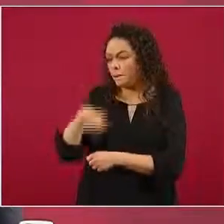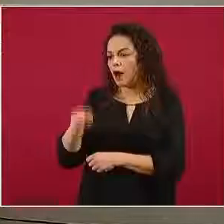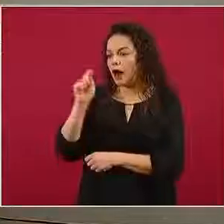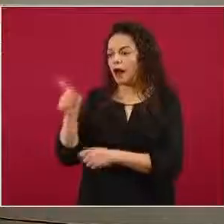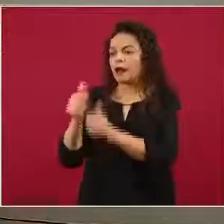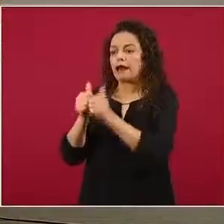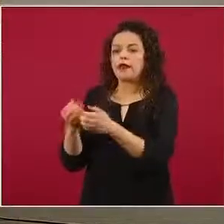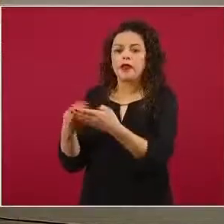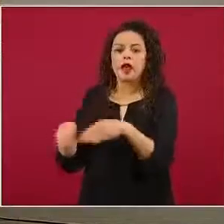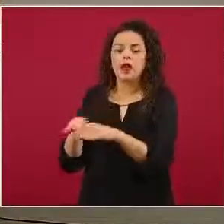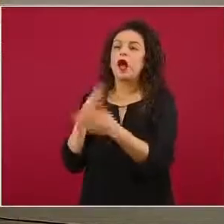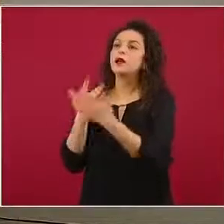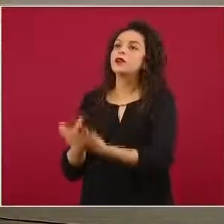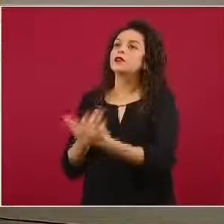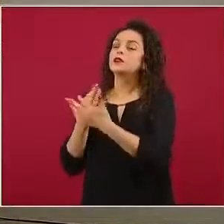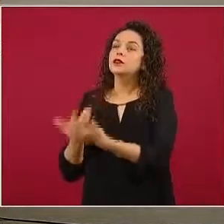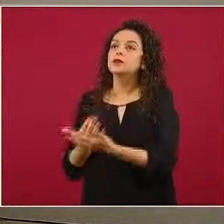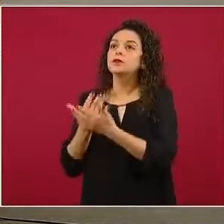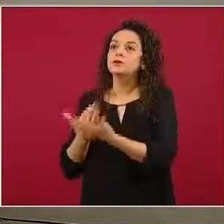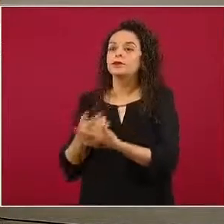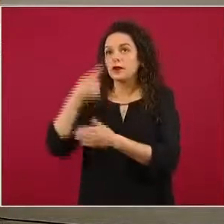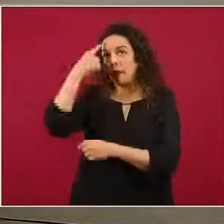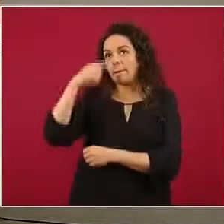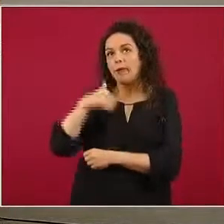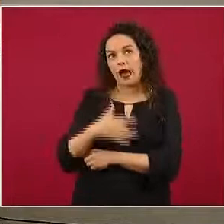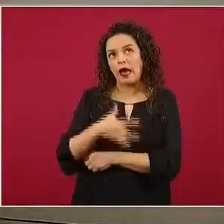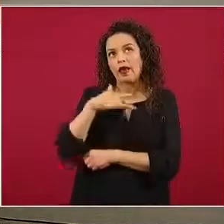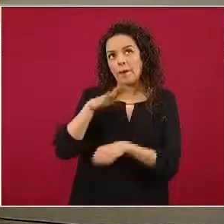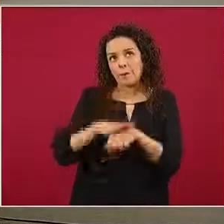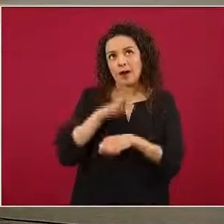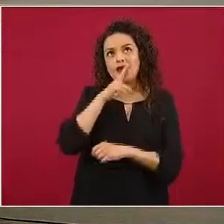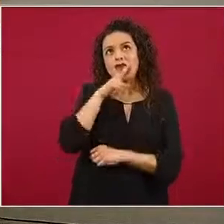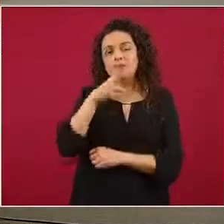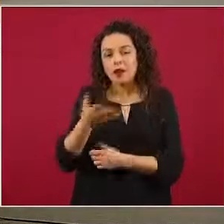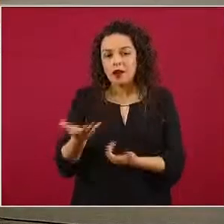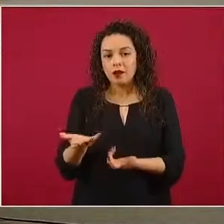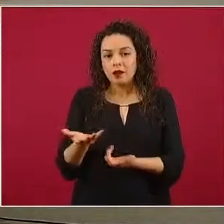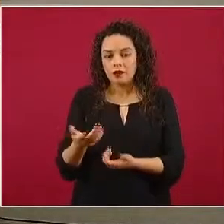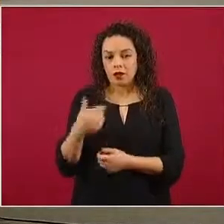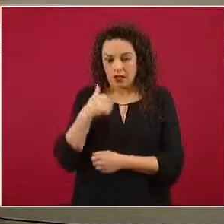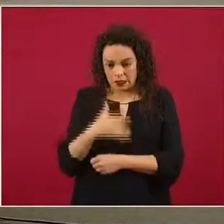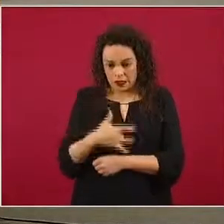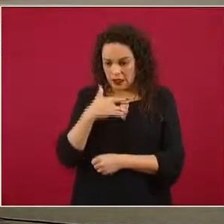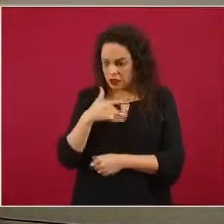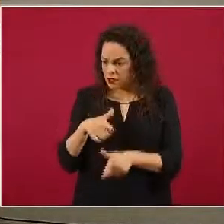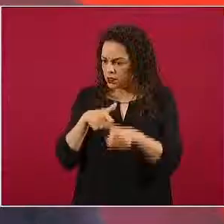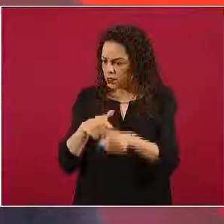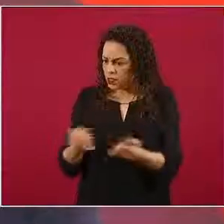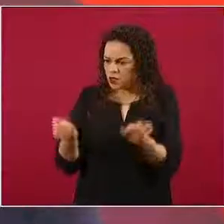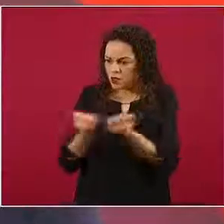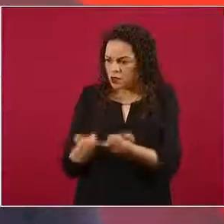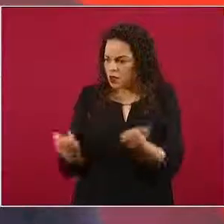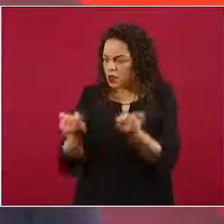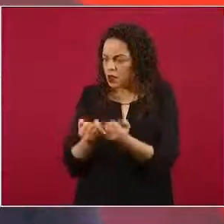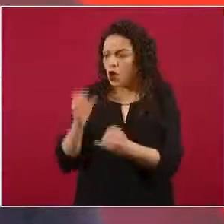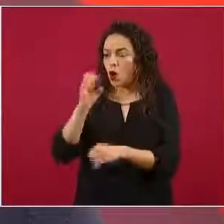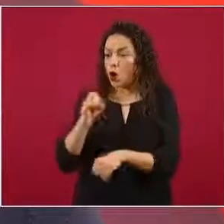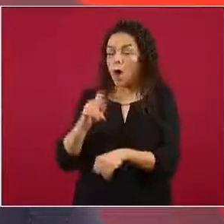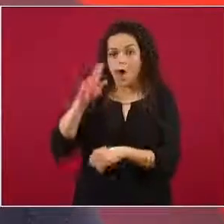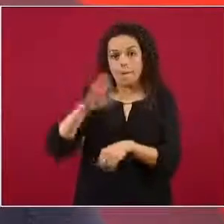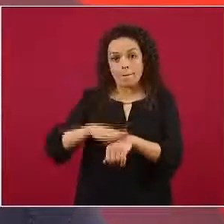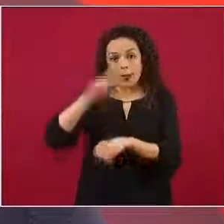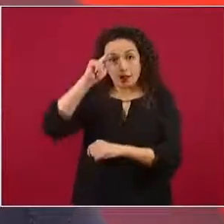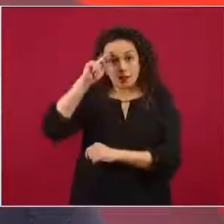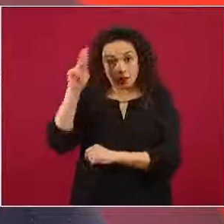casa, esperando a que este tratamiento mejore mis síntomas, sobre todo si estos no mejoran y hora con hora o día con día empieza a